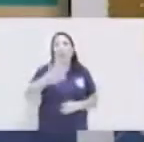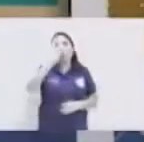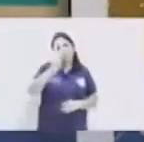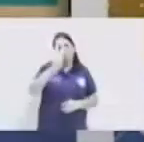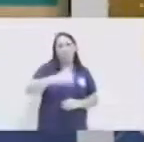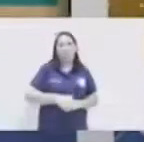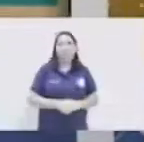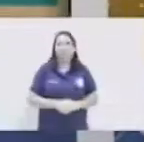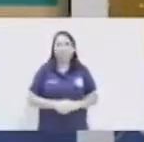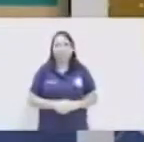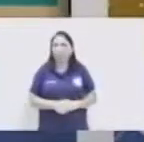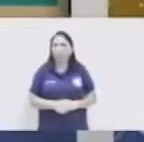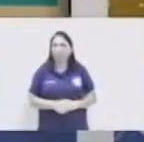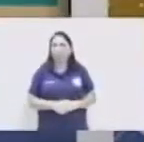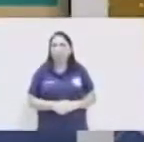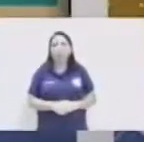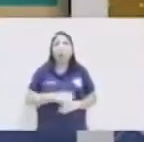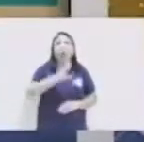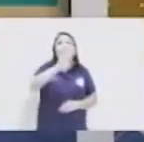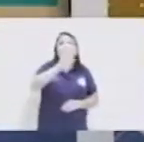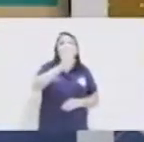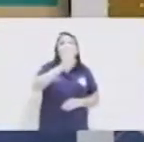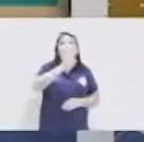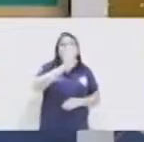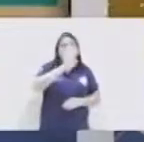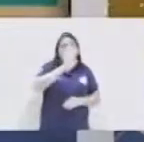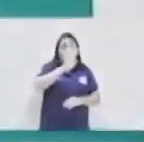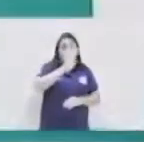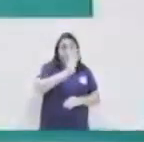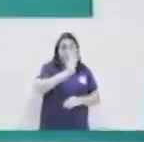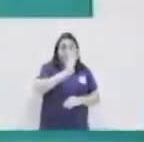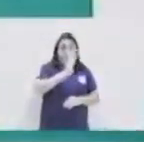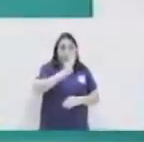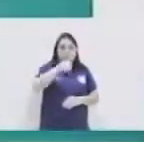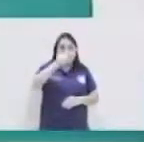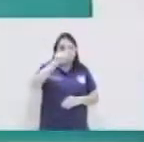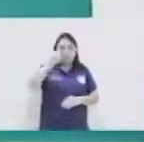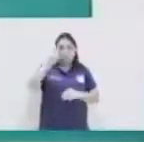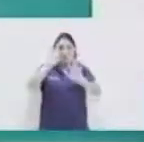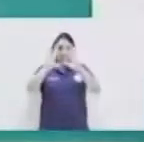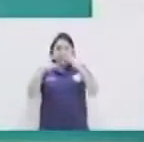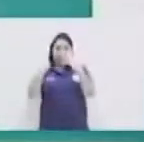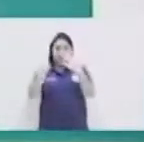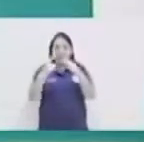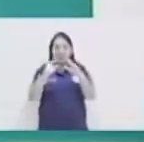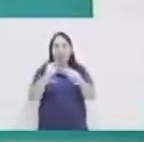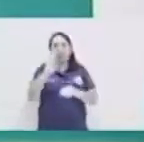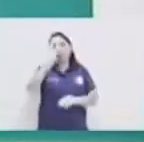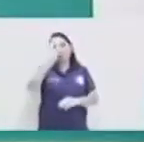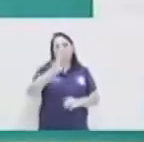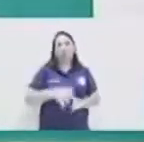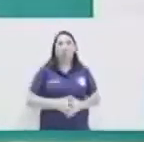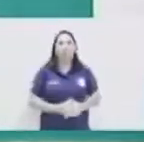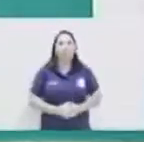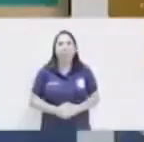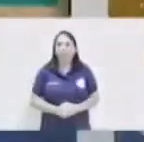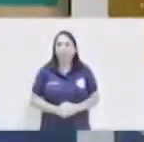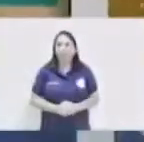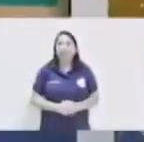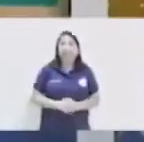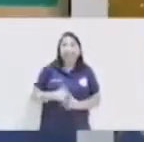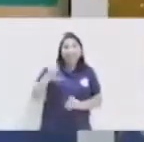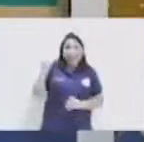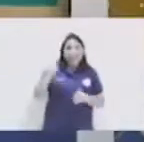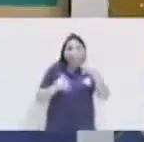4. Recordemos de que la división de términos diferentes o signos diferentes me dan negativo. Entonces